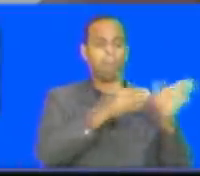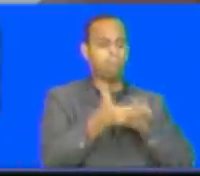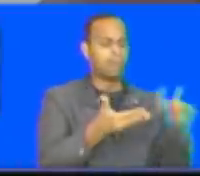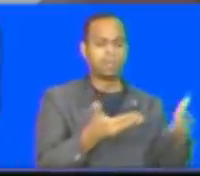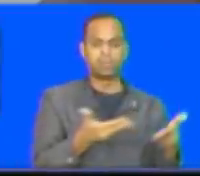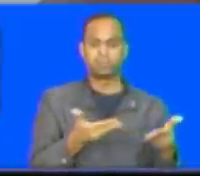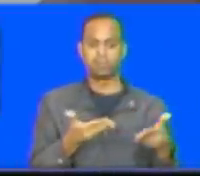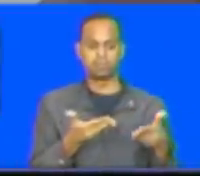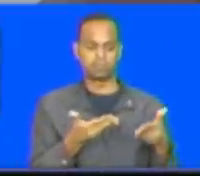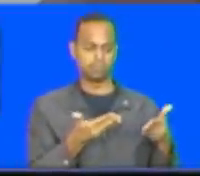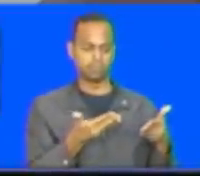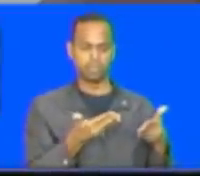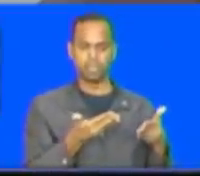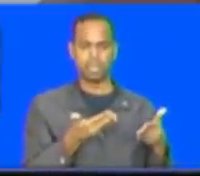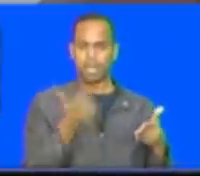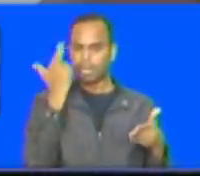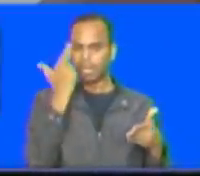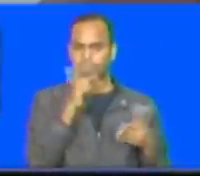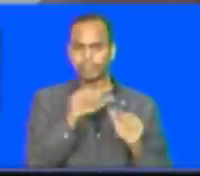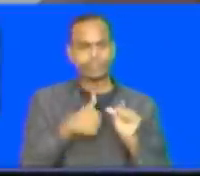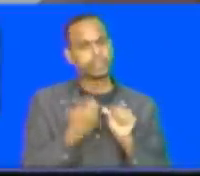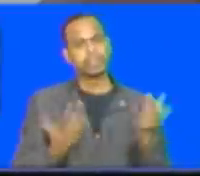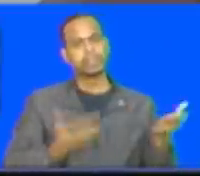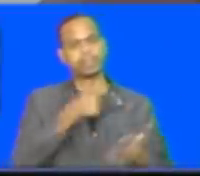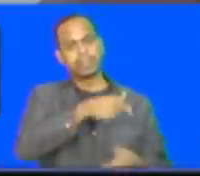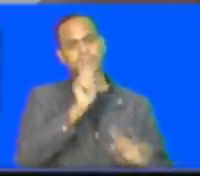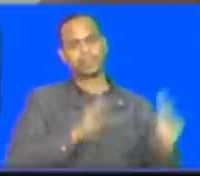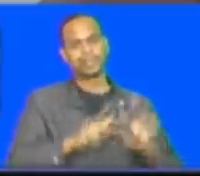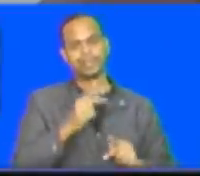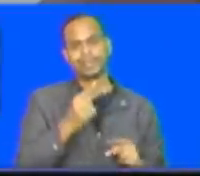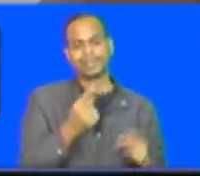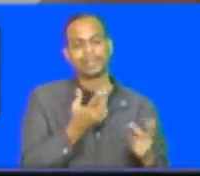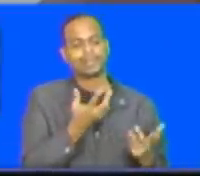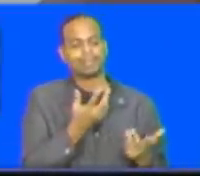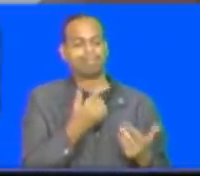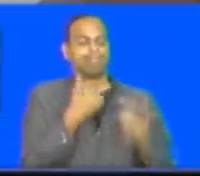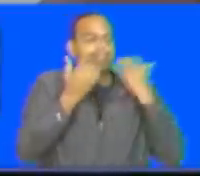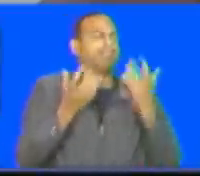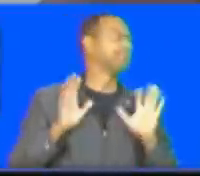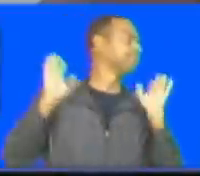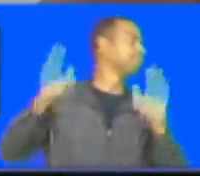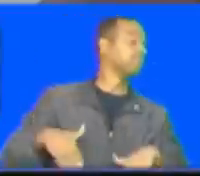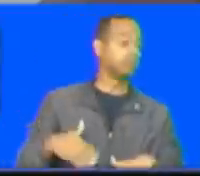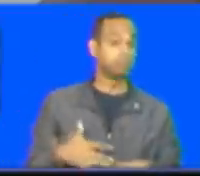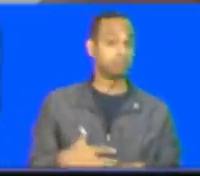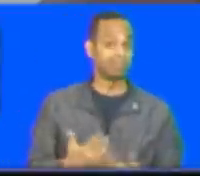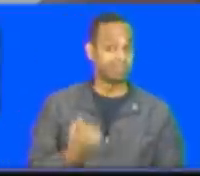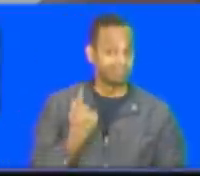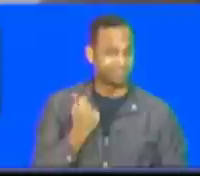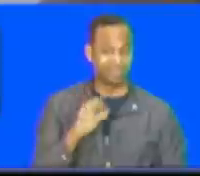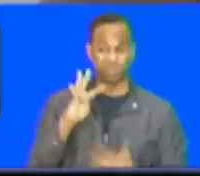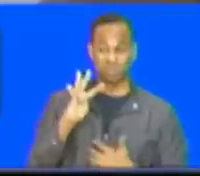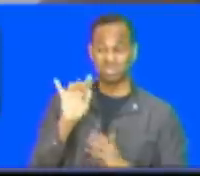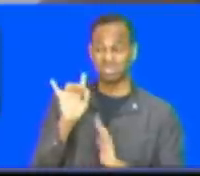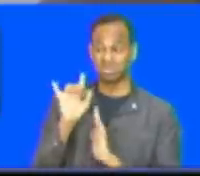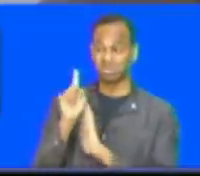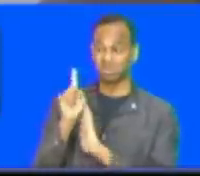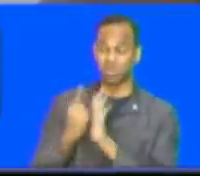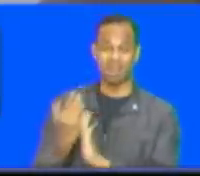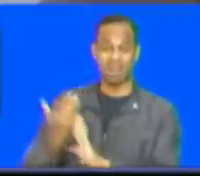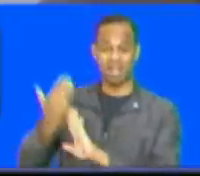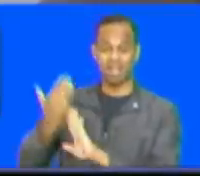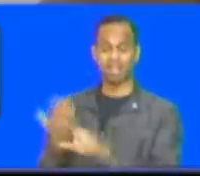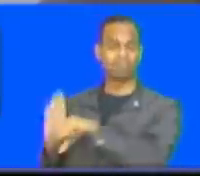por una imprudencia cometida por un ciudadano, porque desde hace más de 48 horas se emitieron las alertas